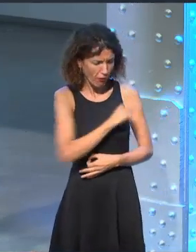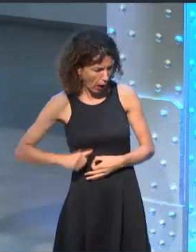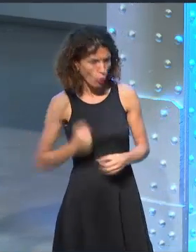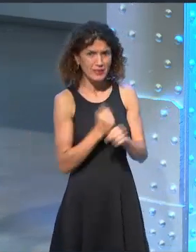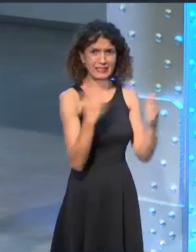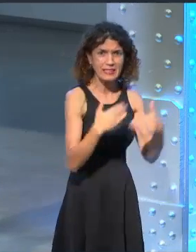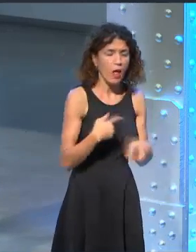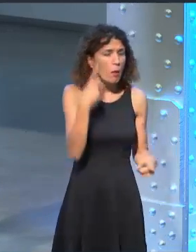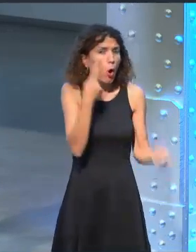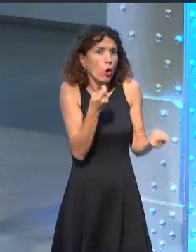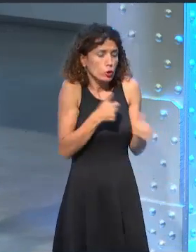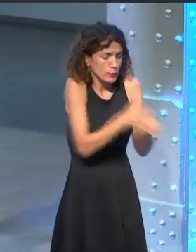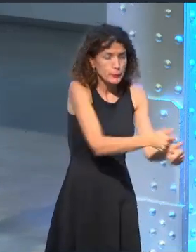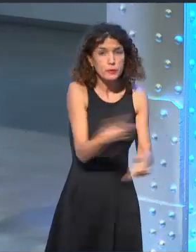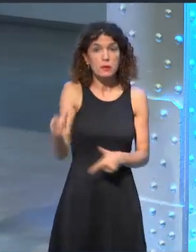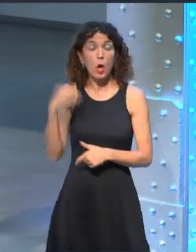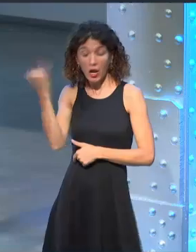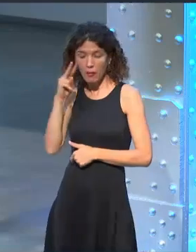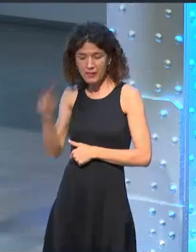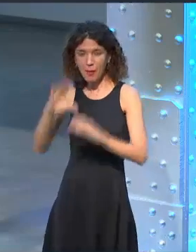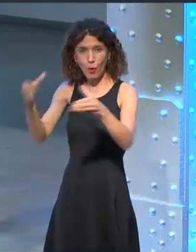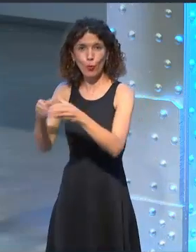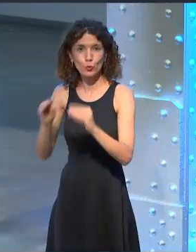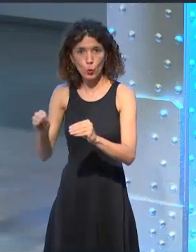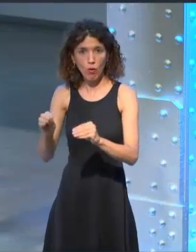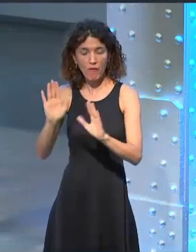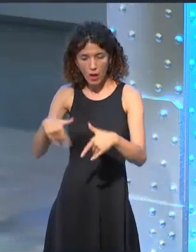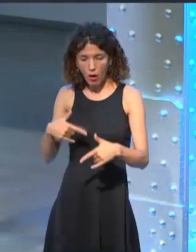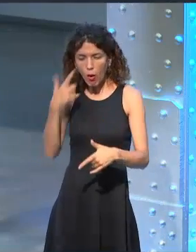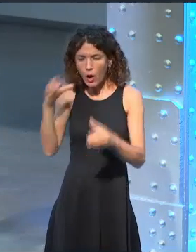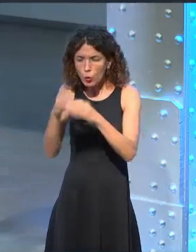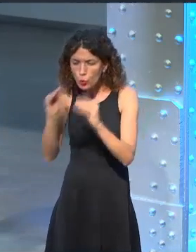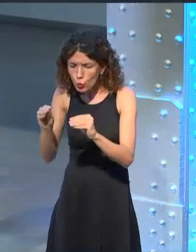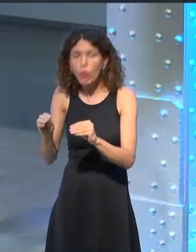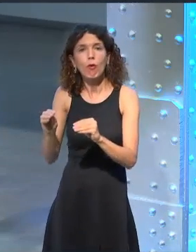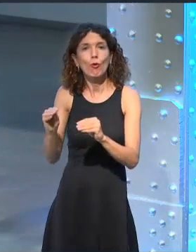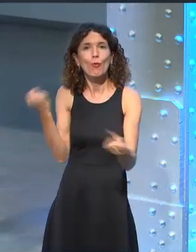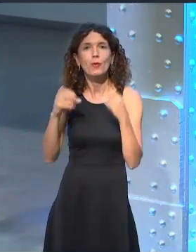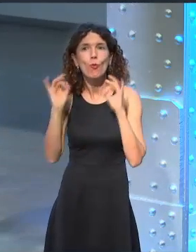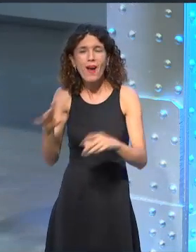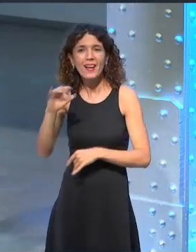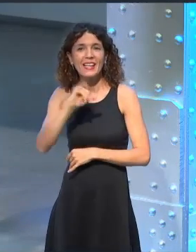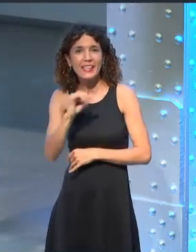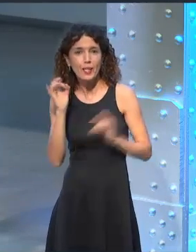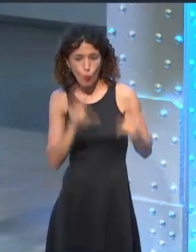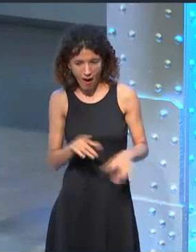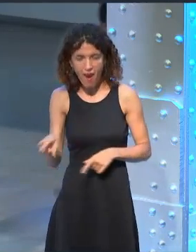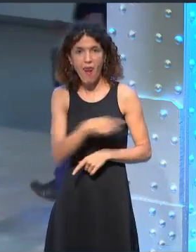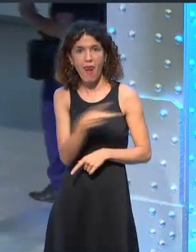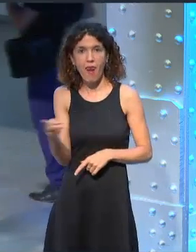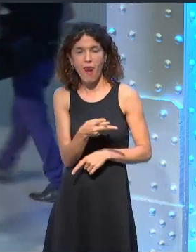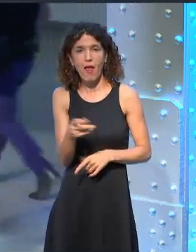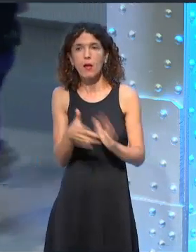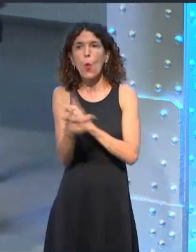tenía que supervisarlos. Y el manager que pensaba como Y acababa descubriendo que su equipo se comportaba como un Y. Es decir, que era un equipo